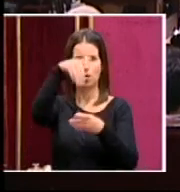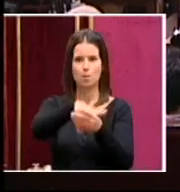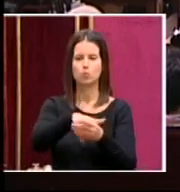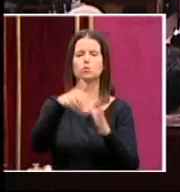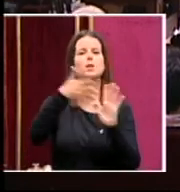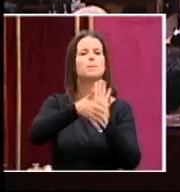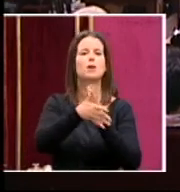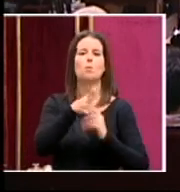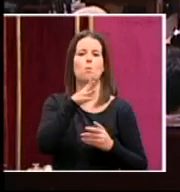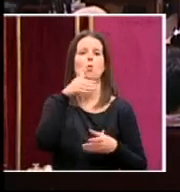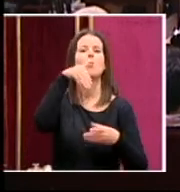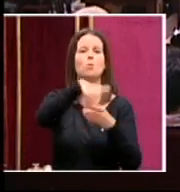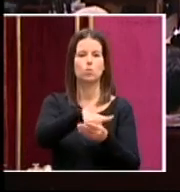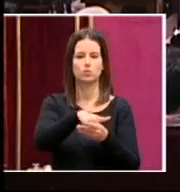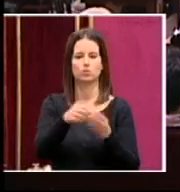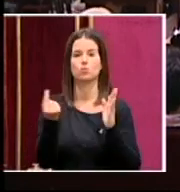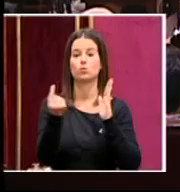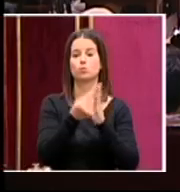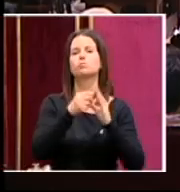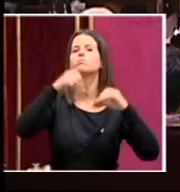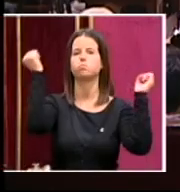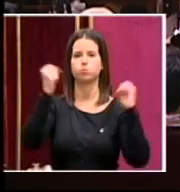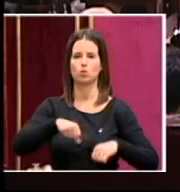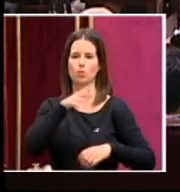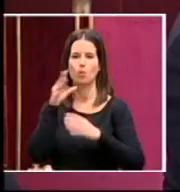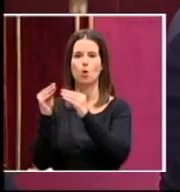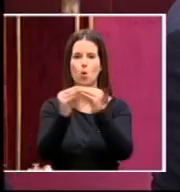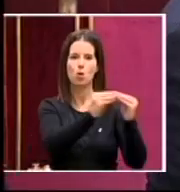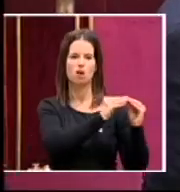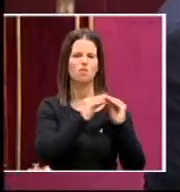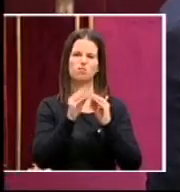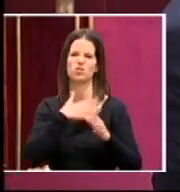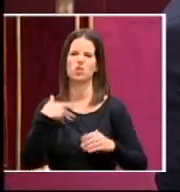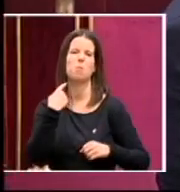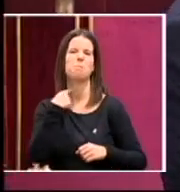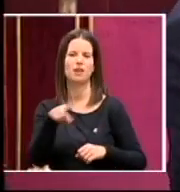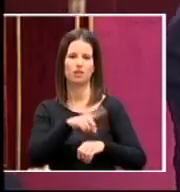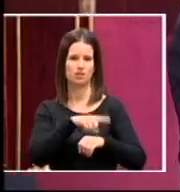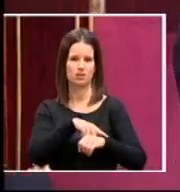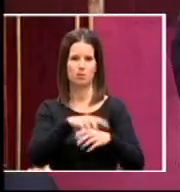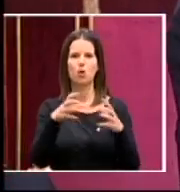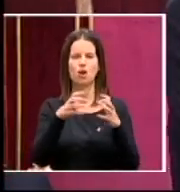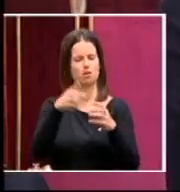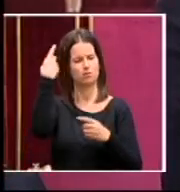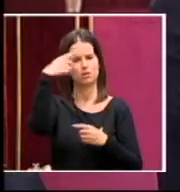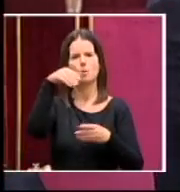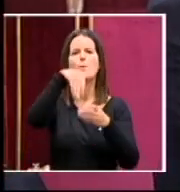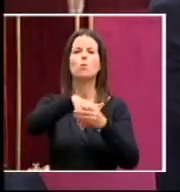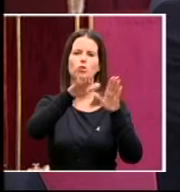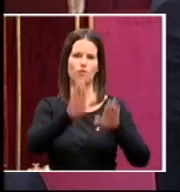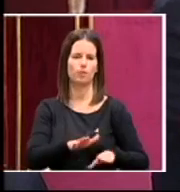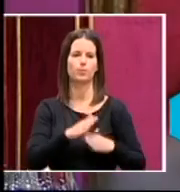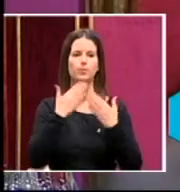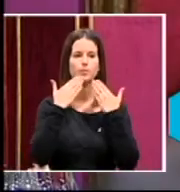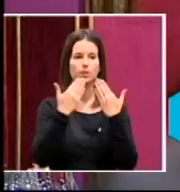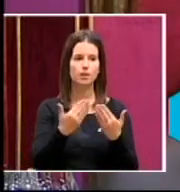qué votamos lo que votamos, y este punto se va a aprobar por unanimidad, pues yo, hombre, no quiero hacerle perder el tiempo a los granadinos y que sepan que vamos a votar a favor. Gracias, señor